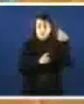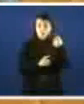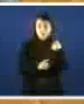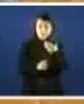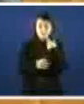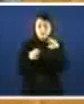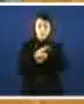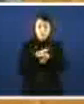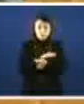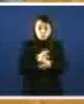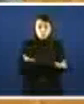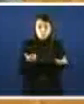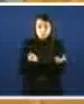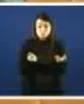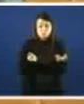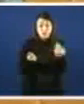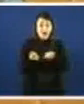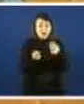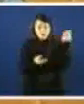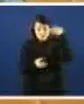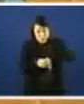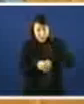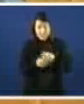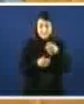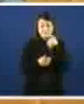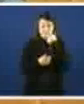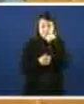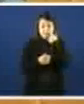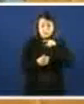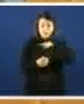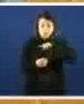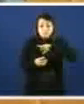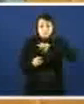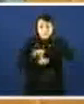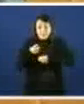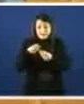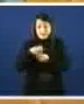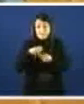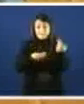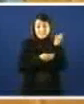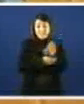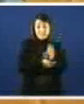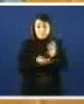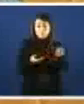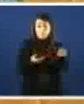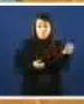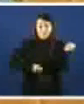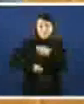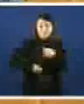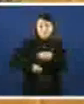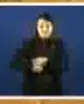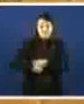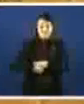exemplo, da enmenda que nos presentamos de ampliación dos ingresos no tribunarios, pois que se xa